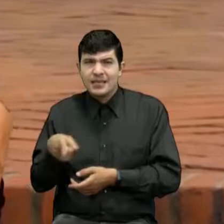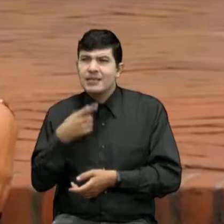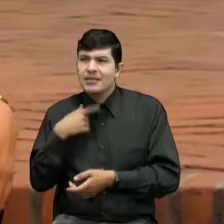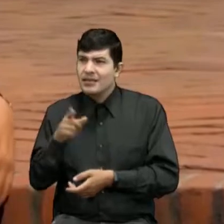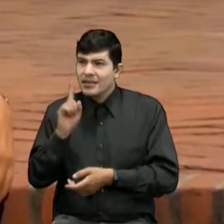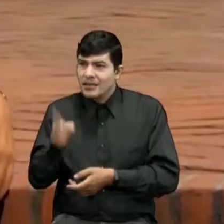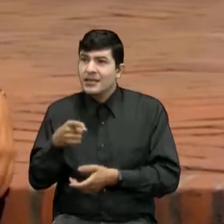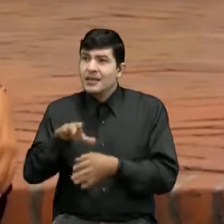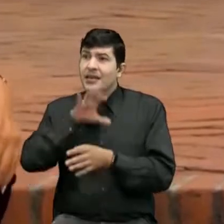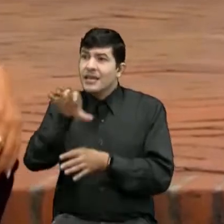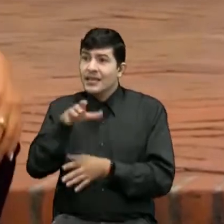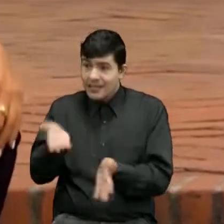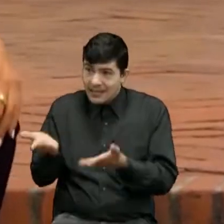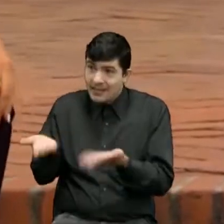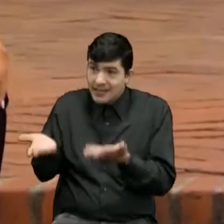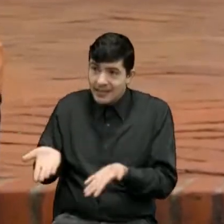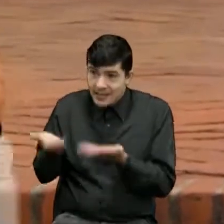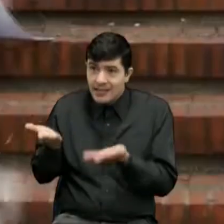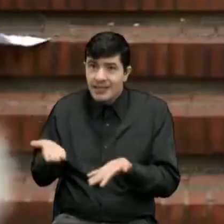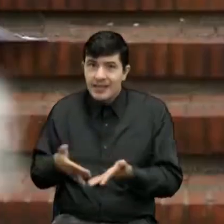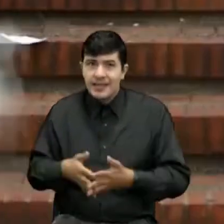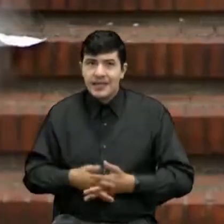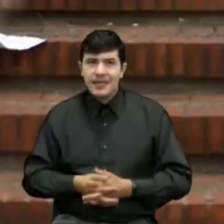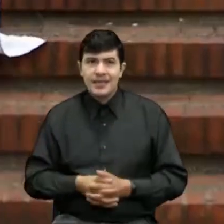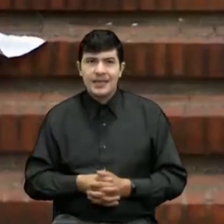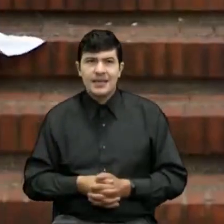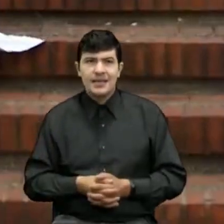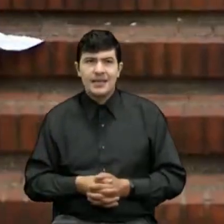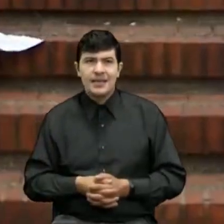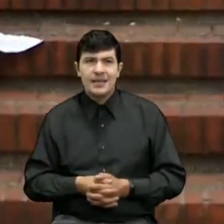Hazlo, hazlo, grítale.